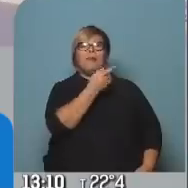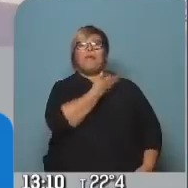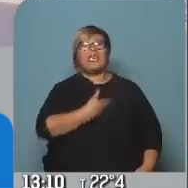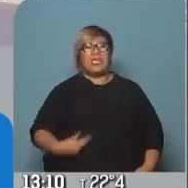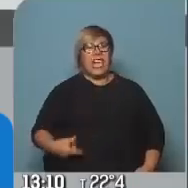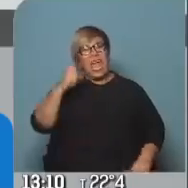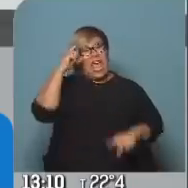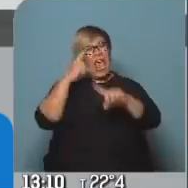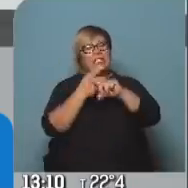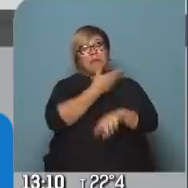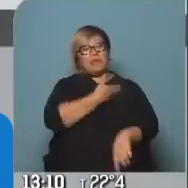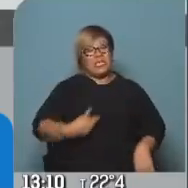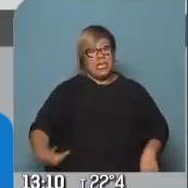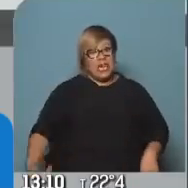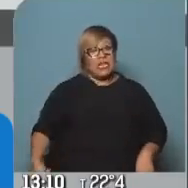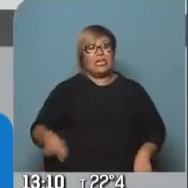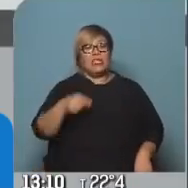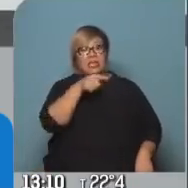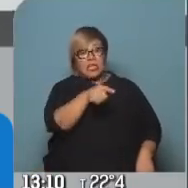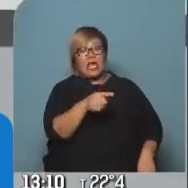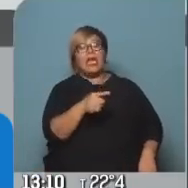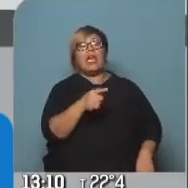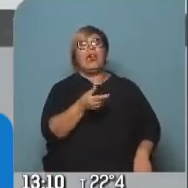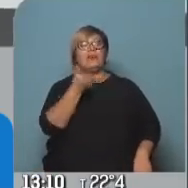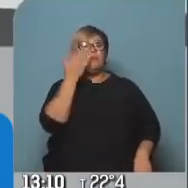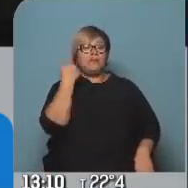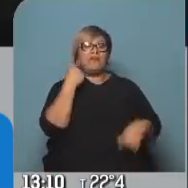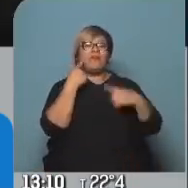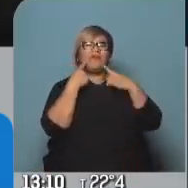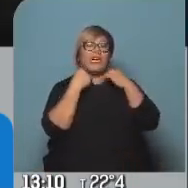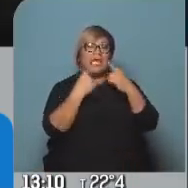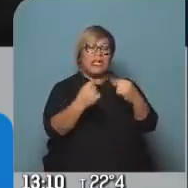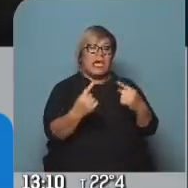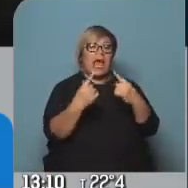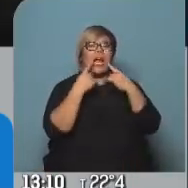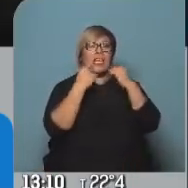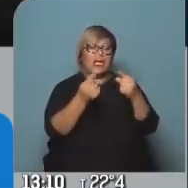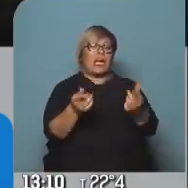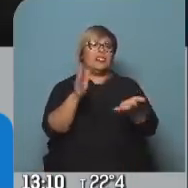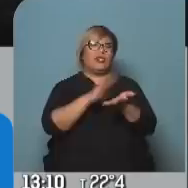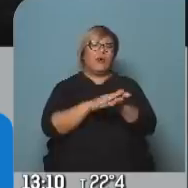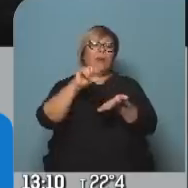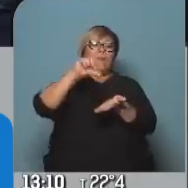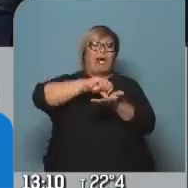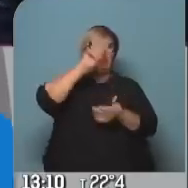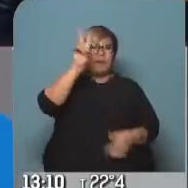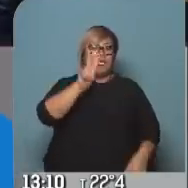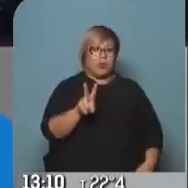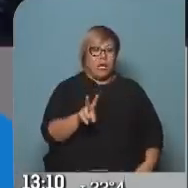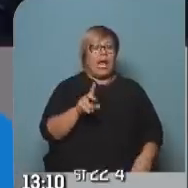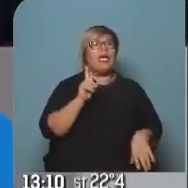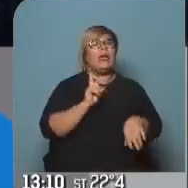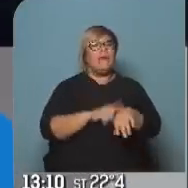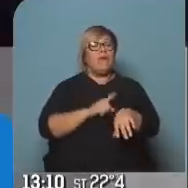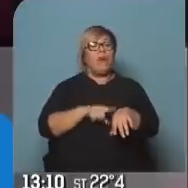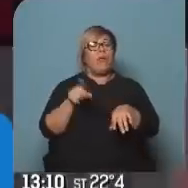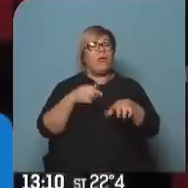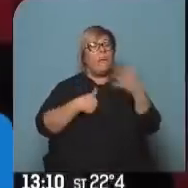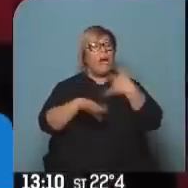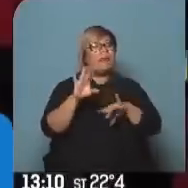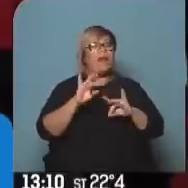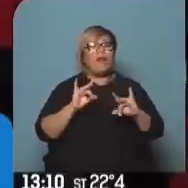las críticas que varios miembros tenían hacia el régimen de Venezuela en el peor momento, digamos, de la